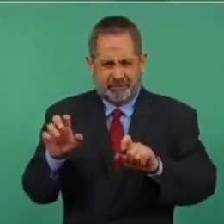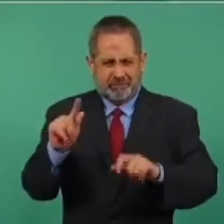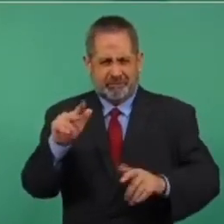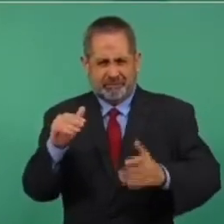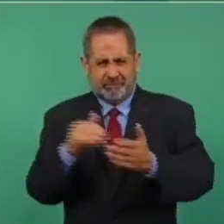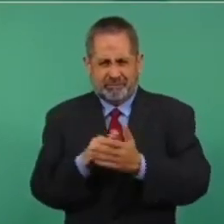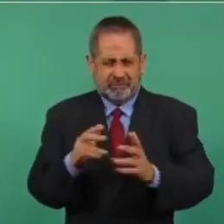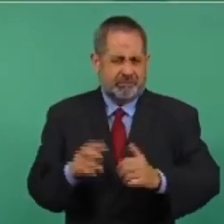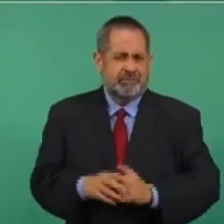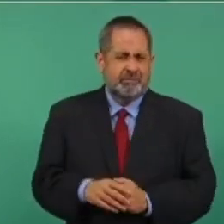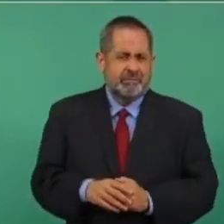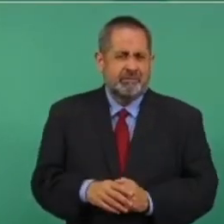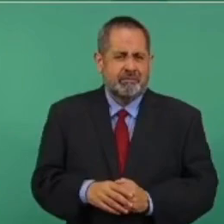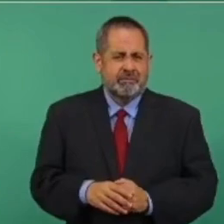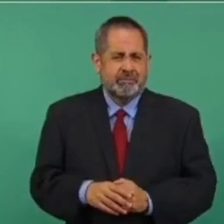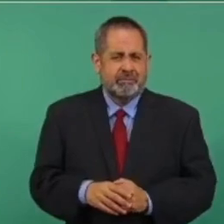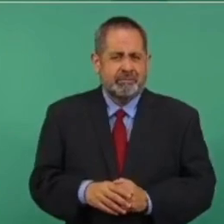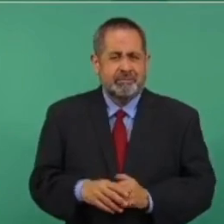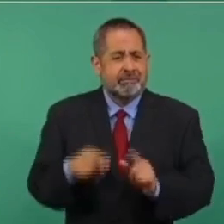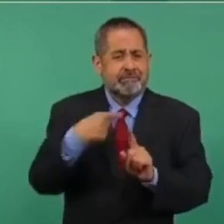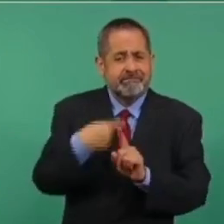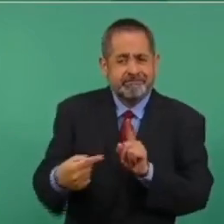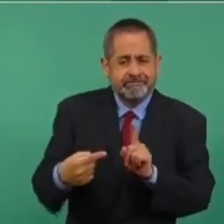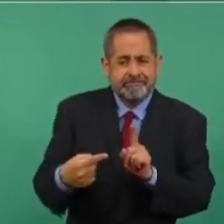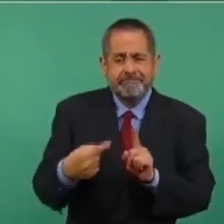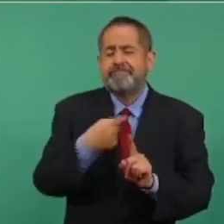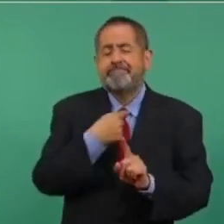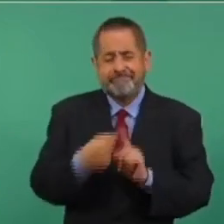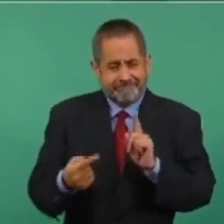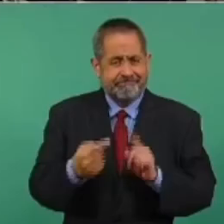1.770.000. La mitad.